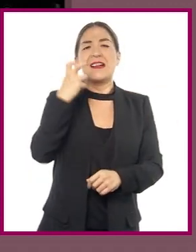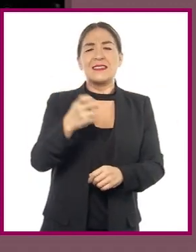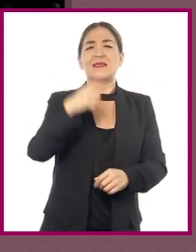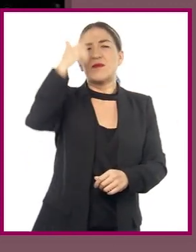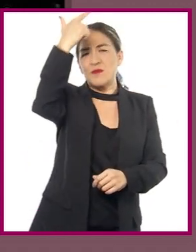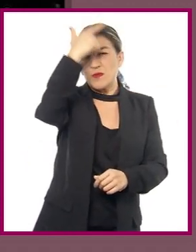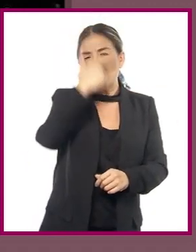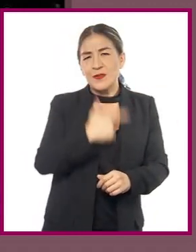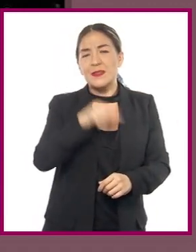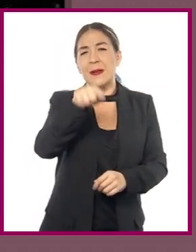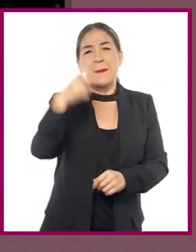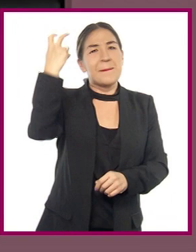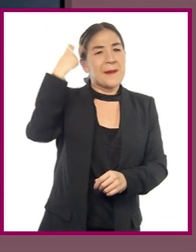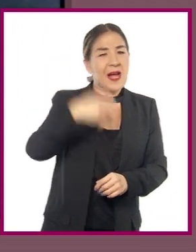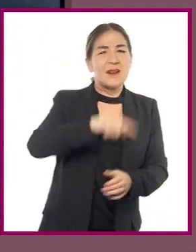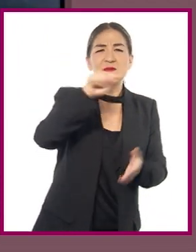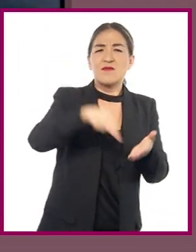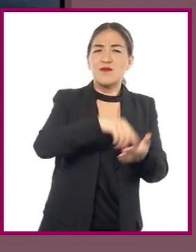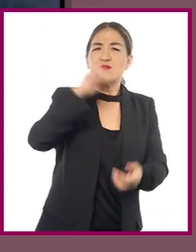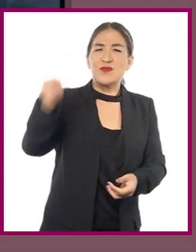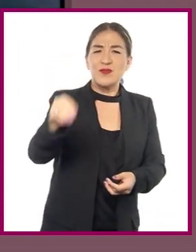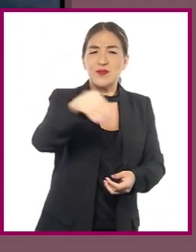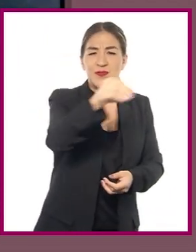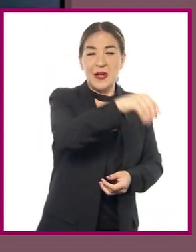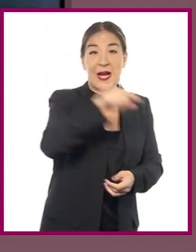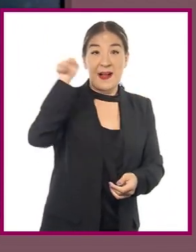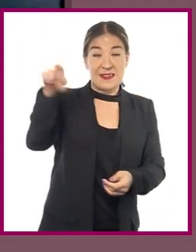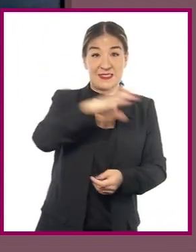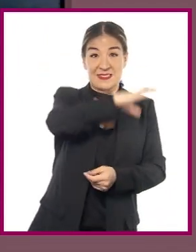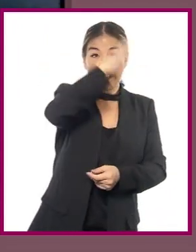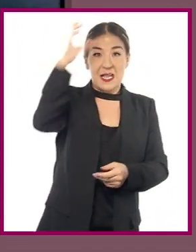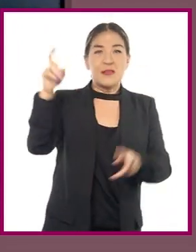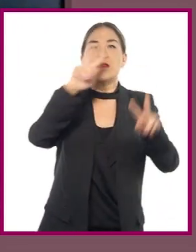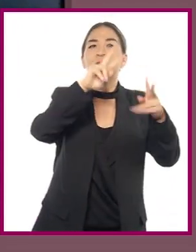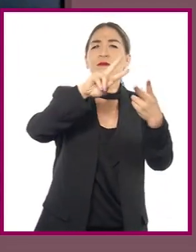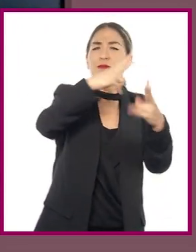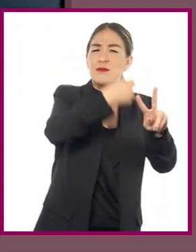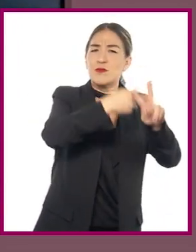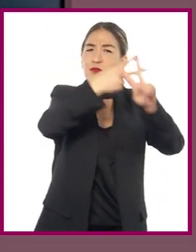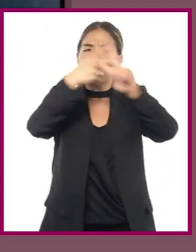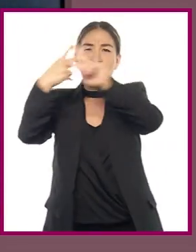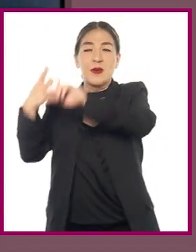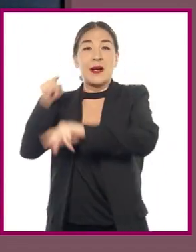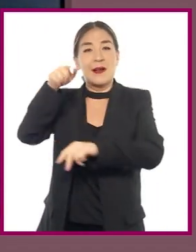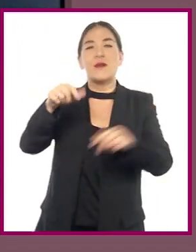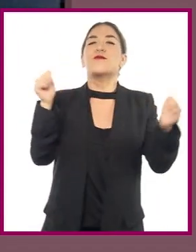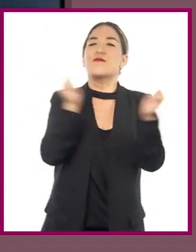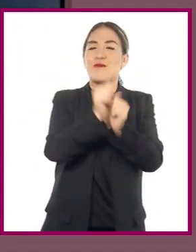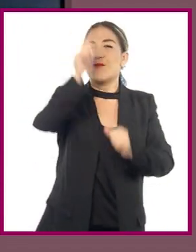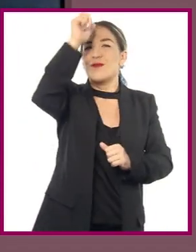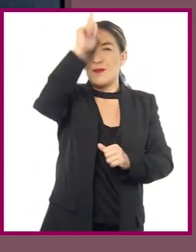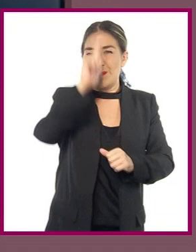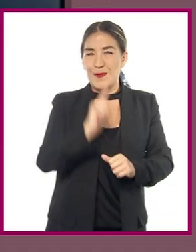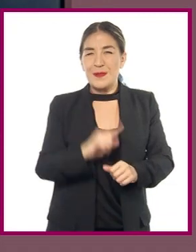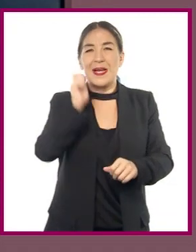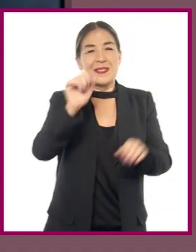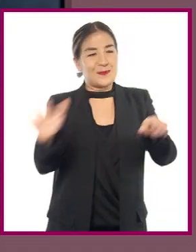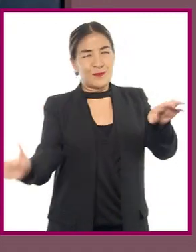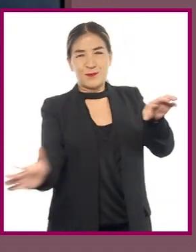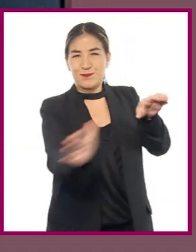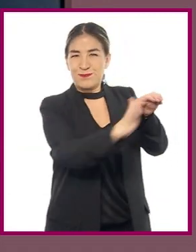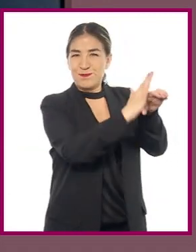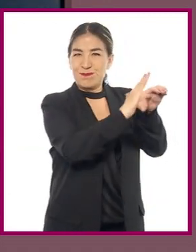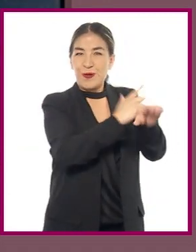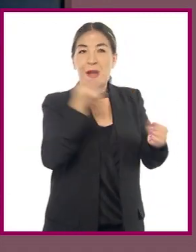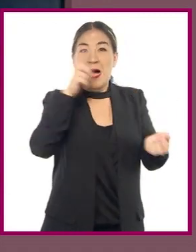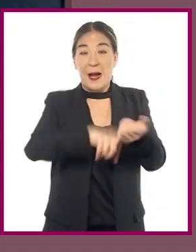tantas de este viaje en travesía. El cielo estrellado es acompañado por la luna llena, y aunque el mar en estas